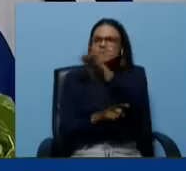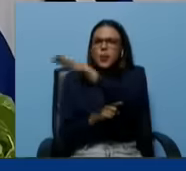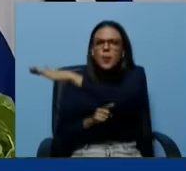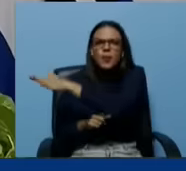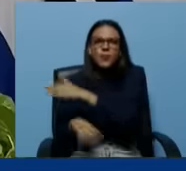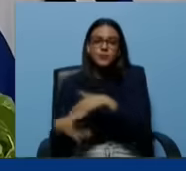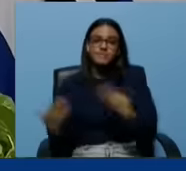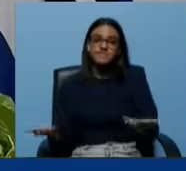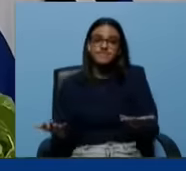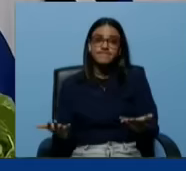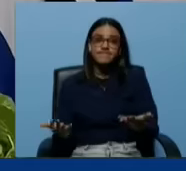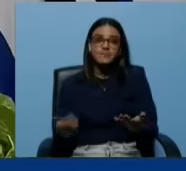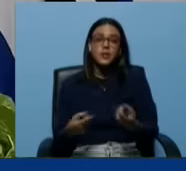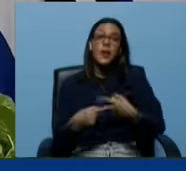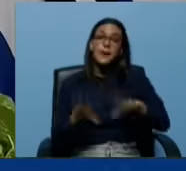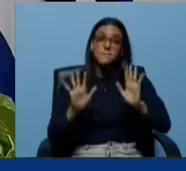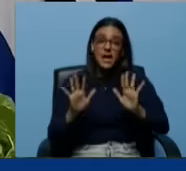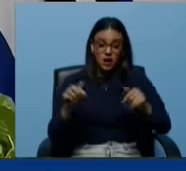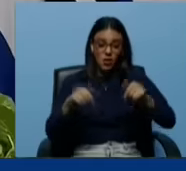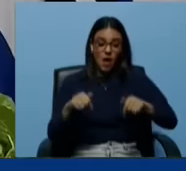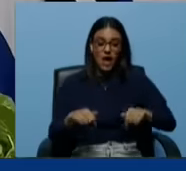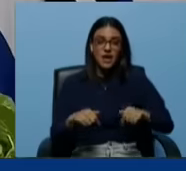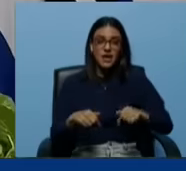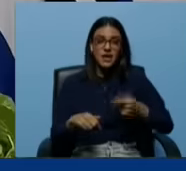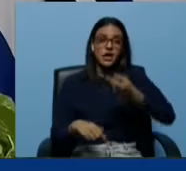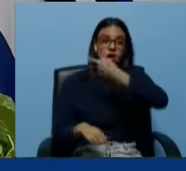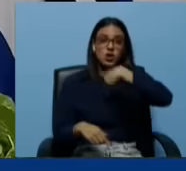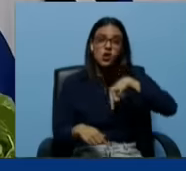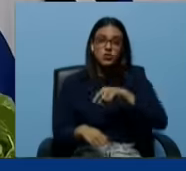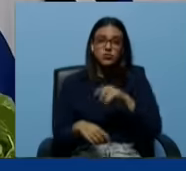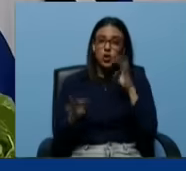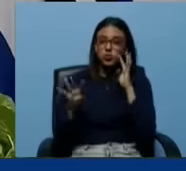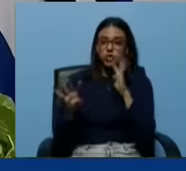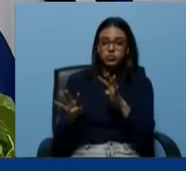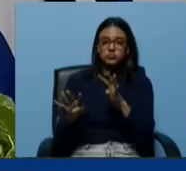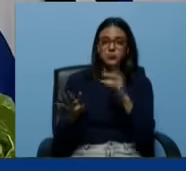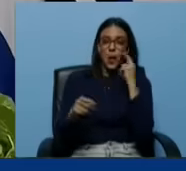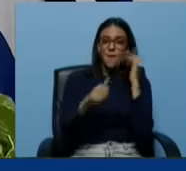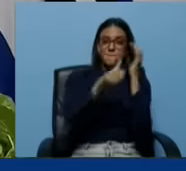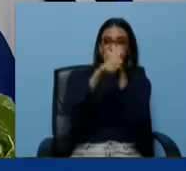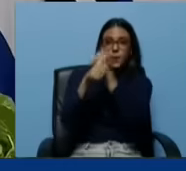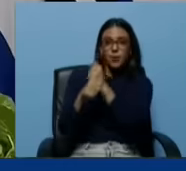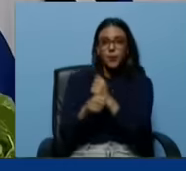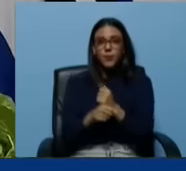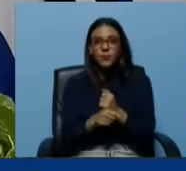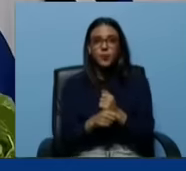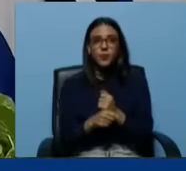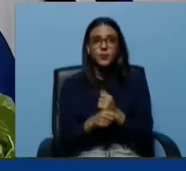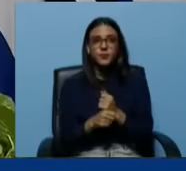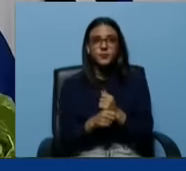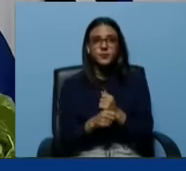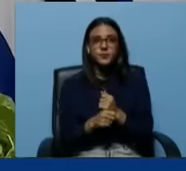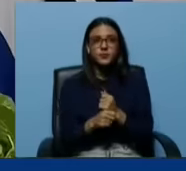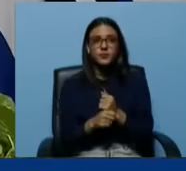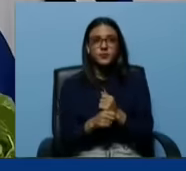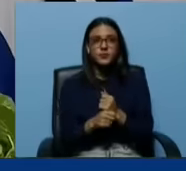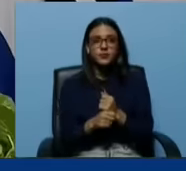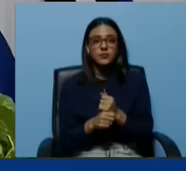Pero aquí la talla sería mucho